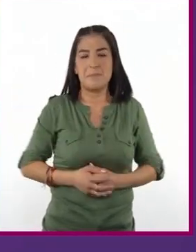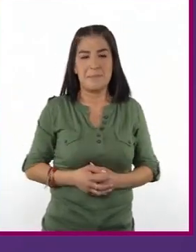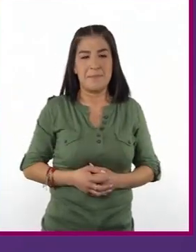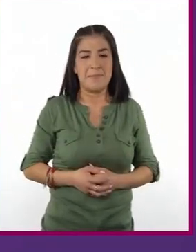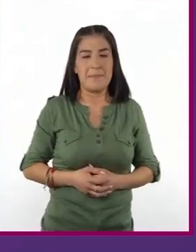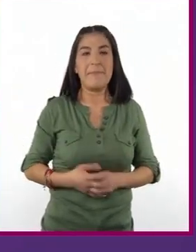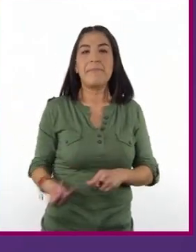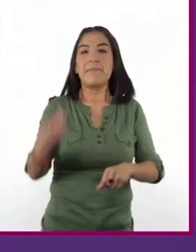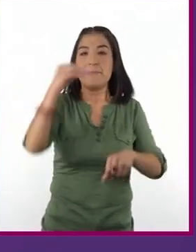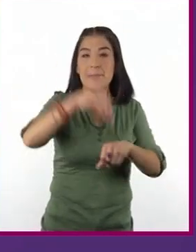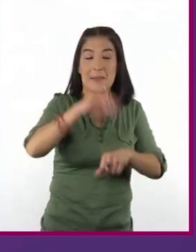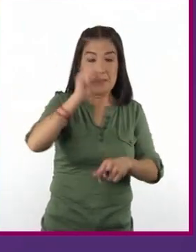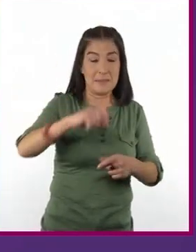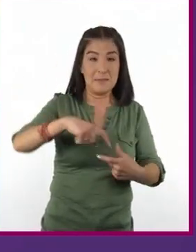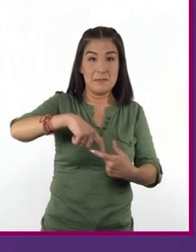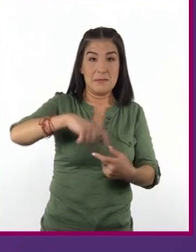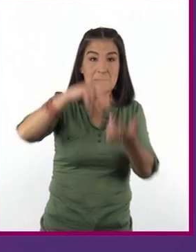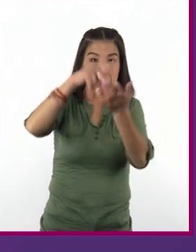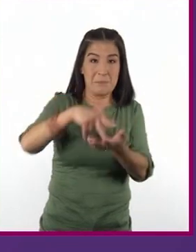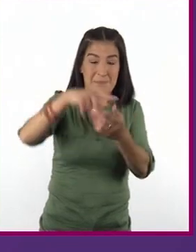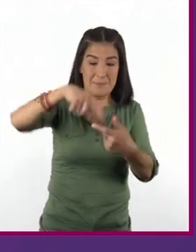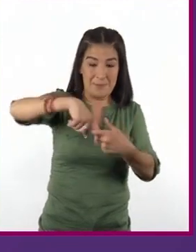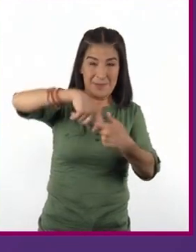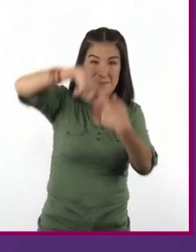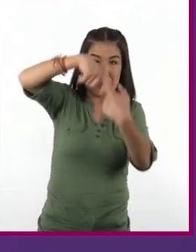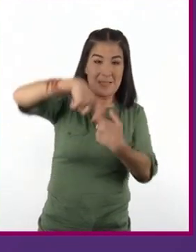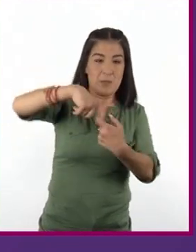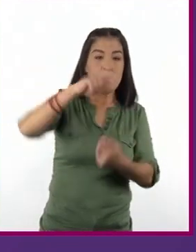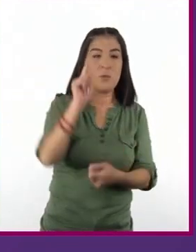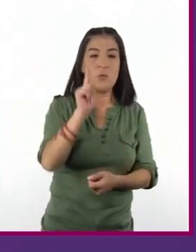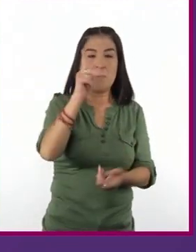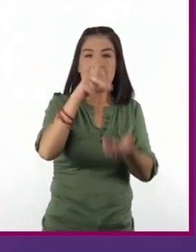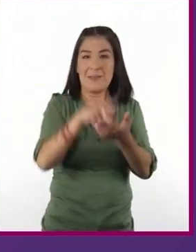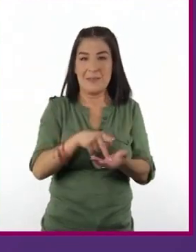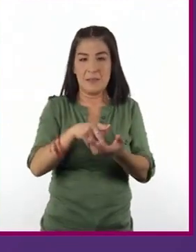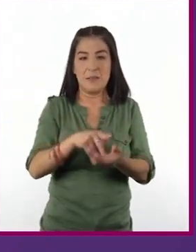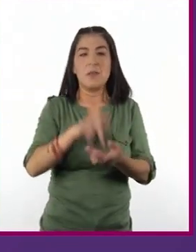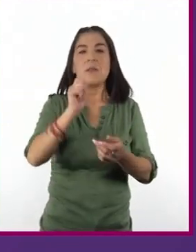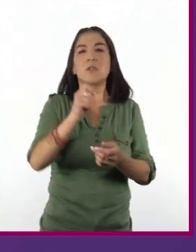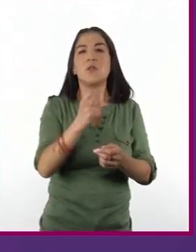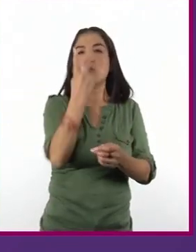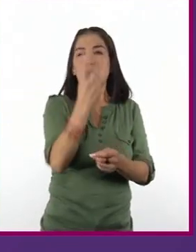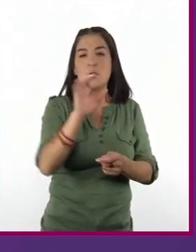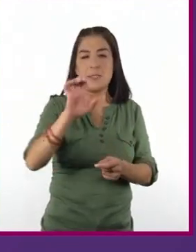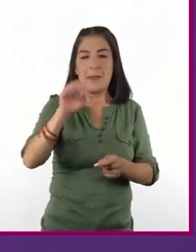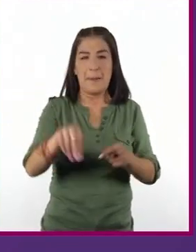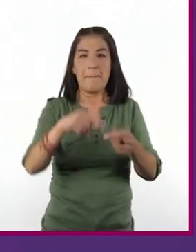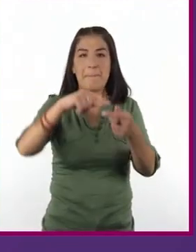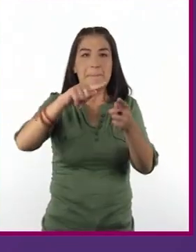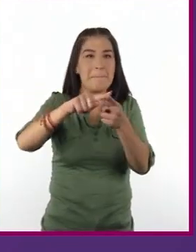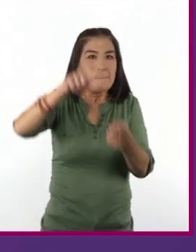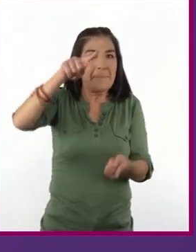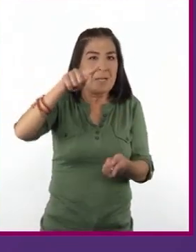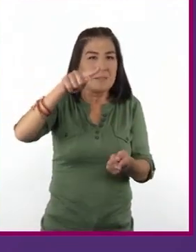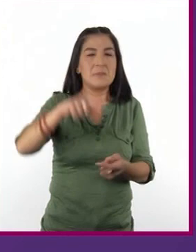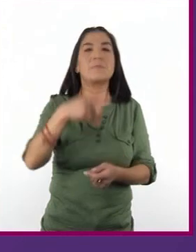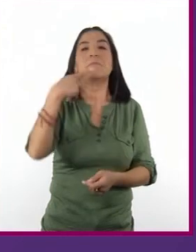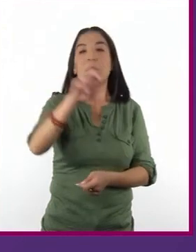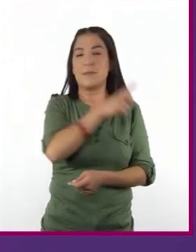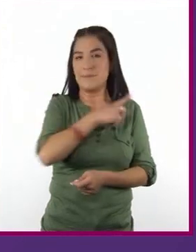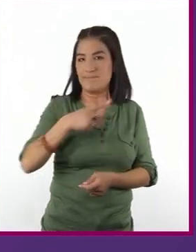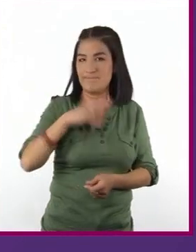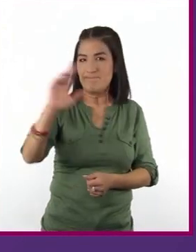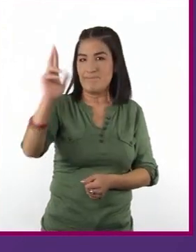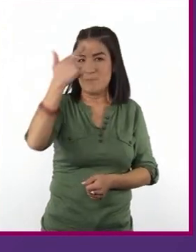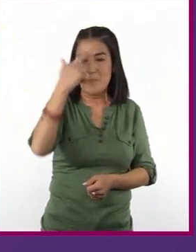Si se aplica al resorte un peso equivalente a 1 kilogramo, su longitud aumenta 2 centímetros. Pero recordemos que su